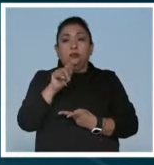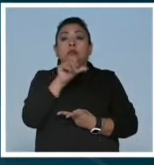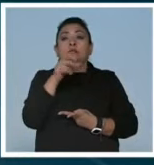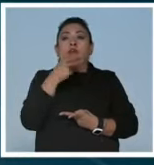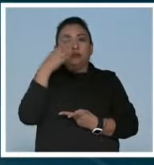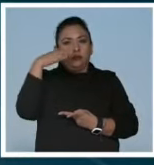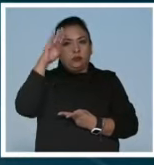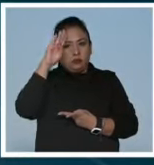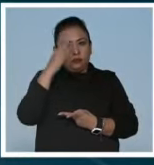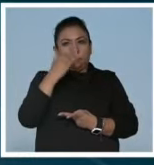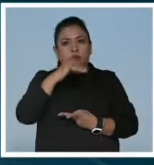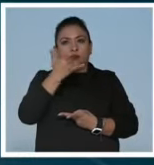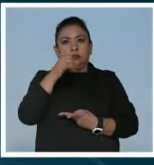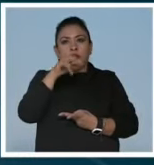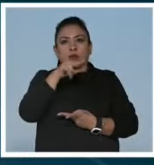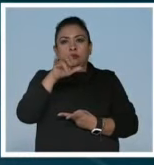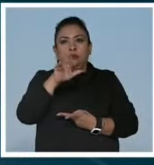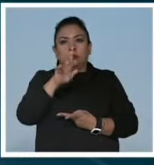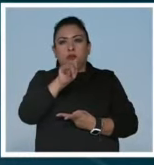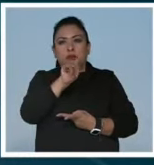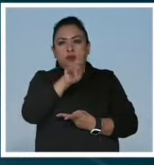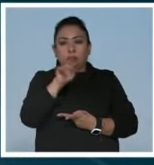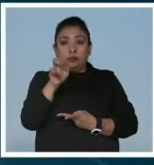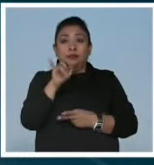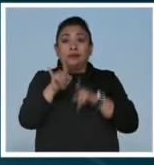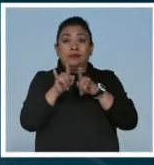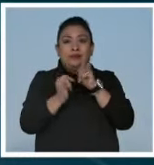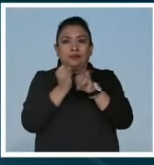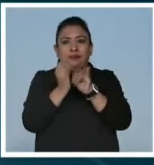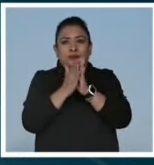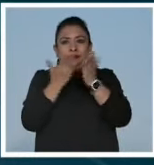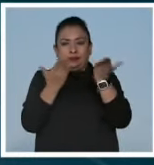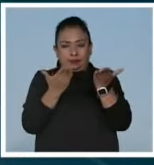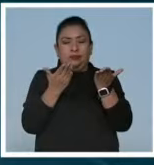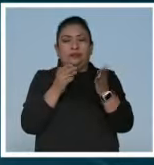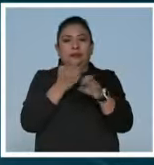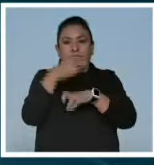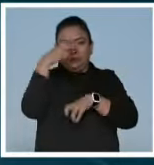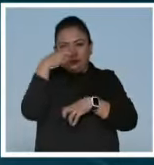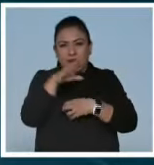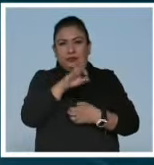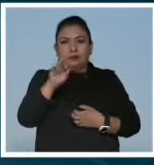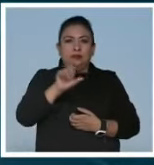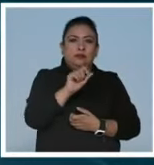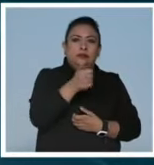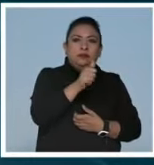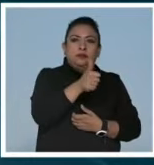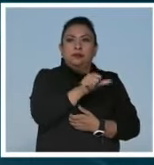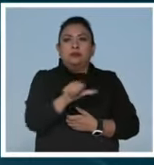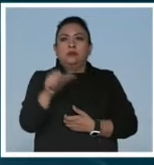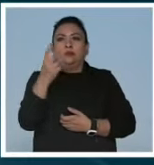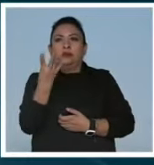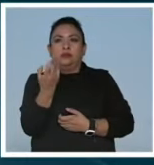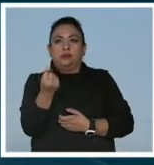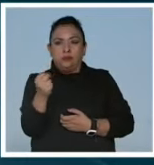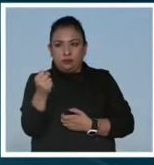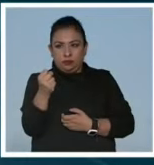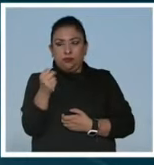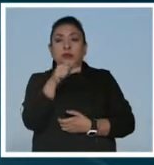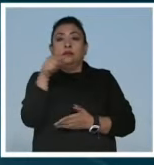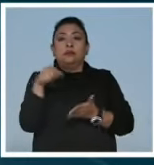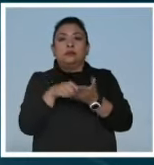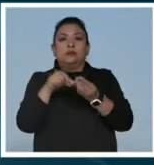cubano Jonier Torres Rodríguez. La Feria Internacional del Libro Estado de México se llevará a cabo del 26 de agosto al 4 de septiembre